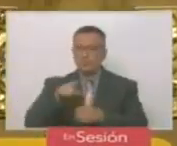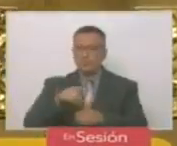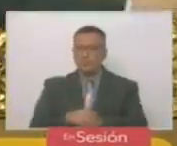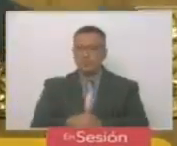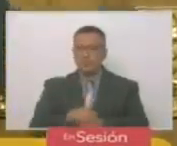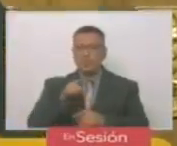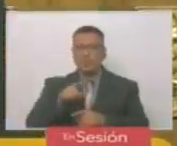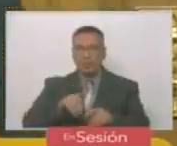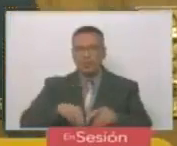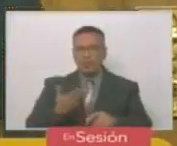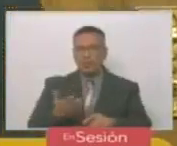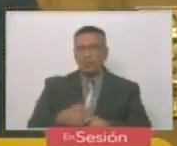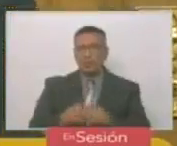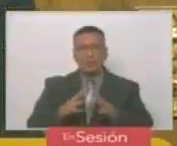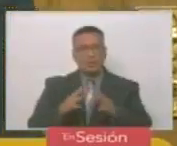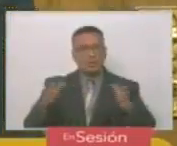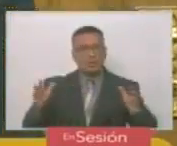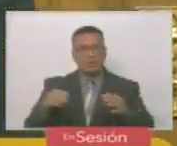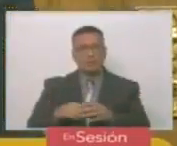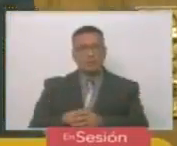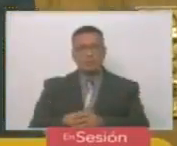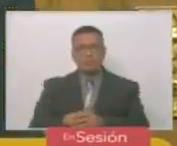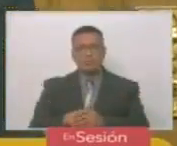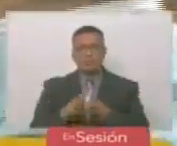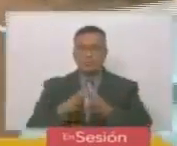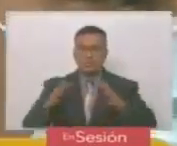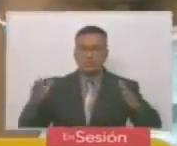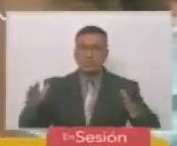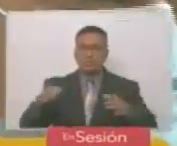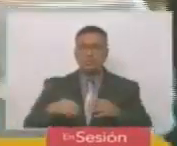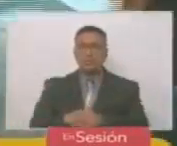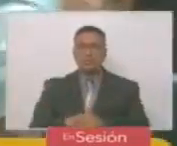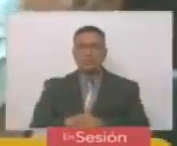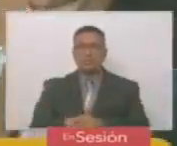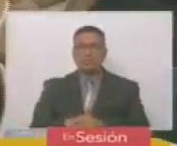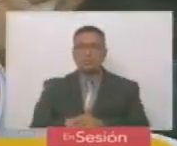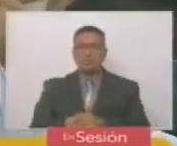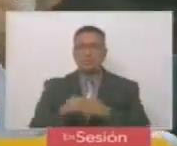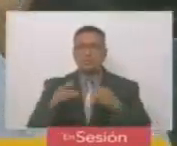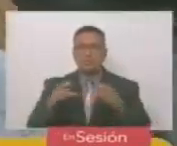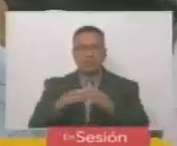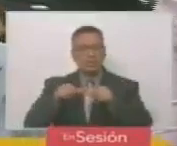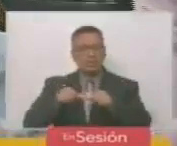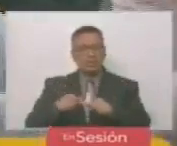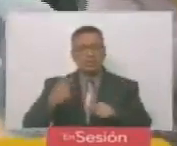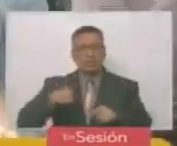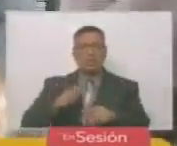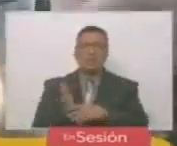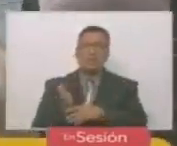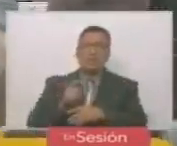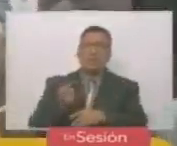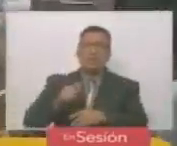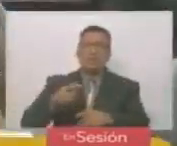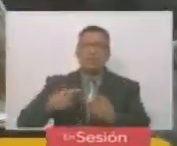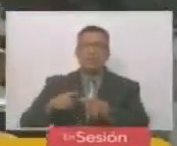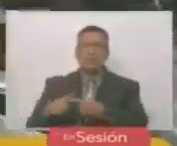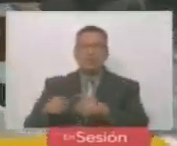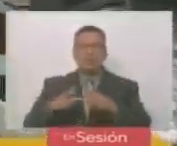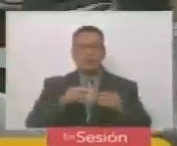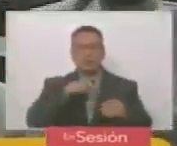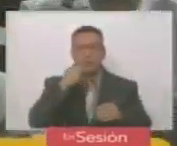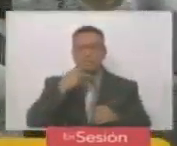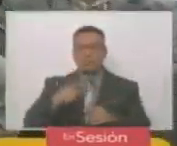una capacidad grande, enorme, de cohesionarnos más allá de nuestras diferencias